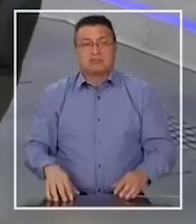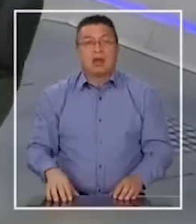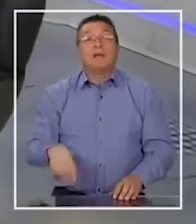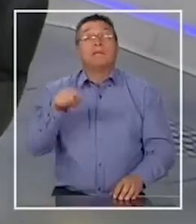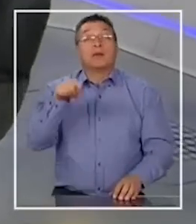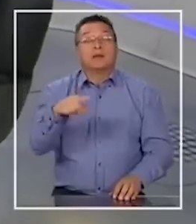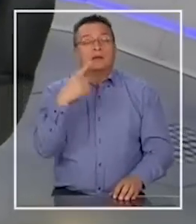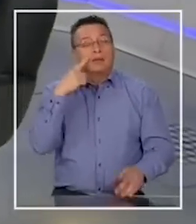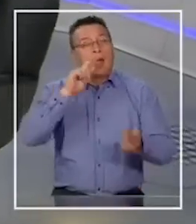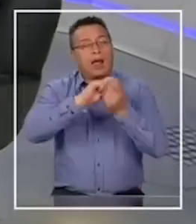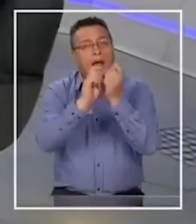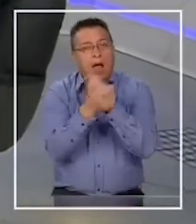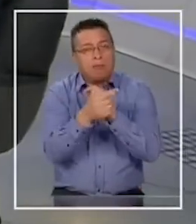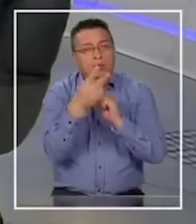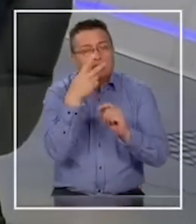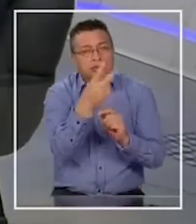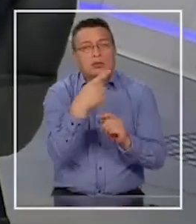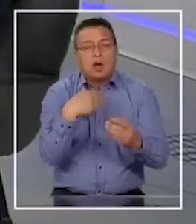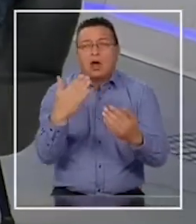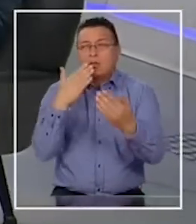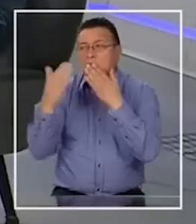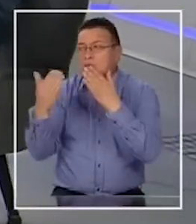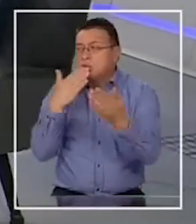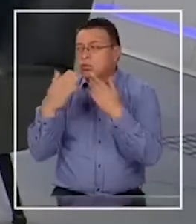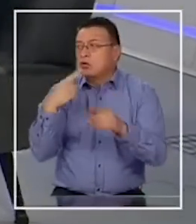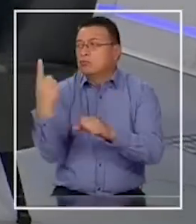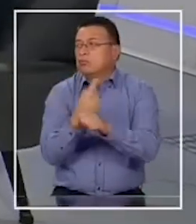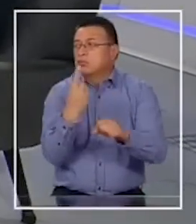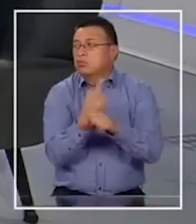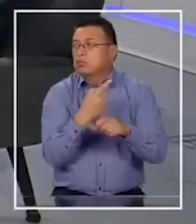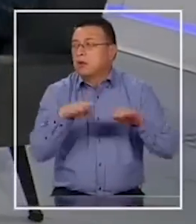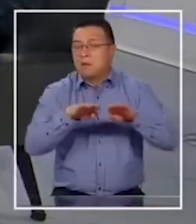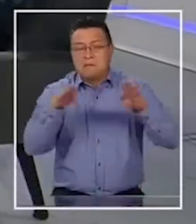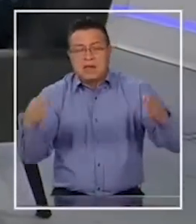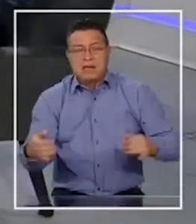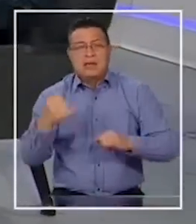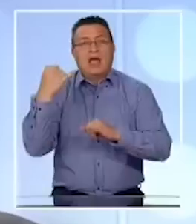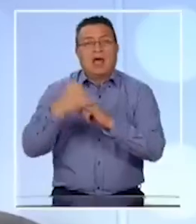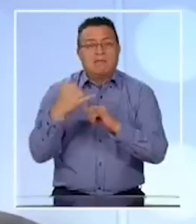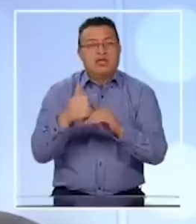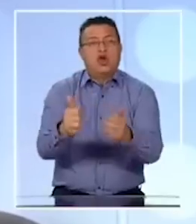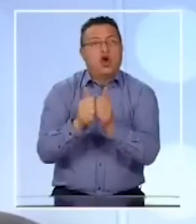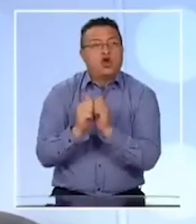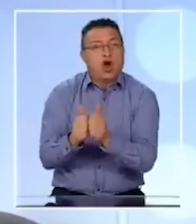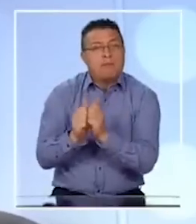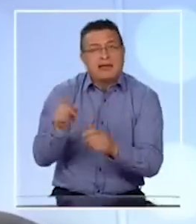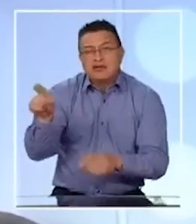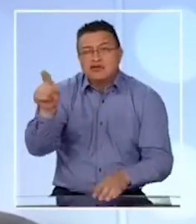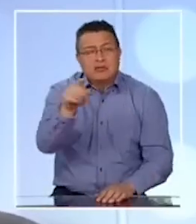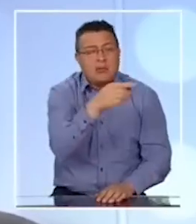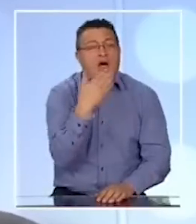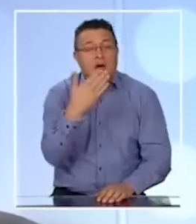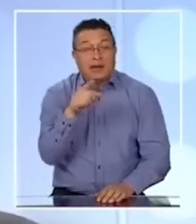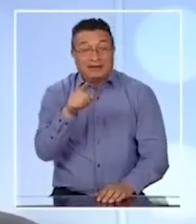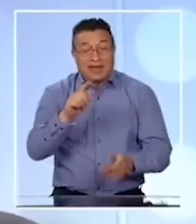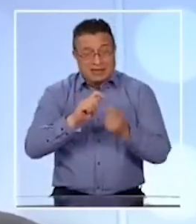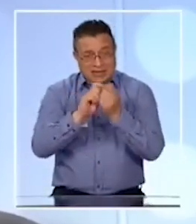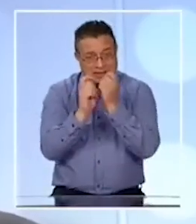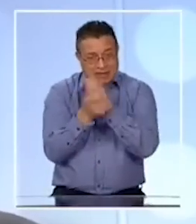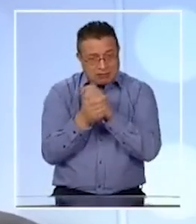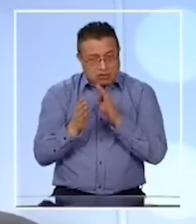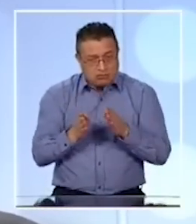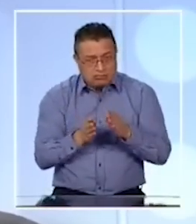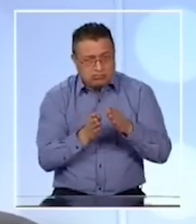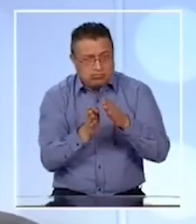el foco y la pregunta que uno escucha Incluso en las conversaciones de sobremesa de amigos de familias de colegas Este cambio en el foco y